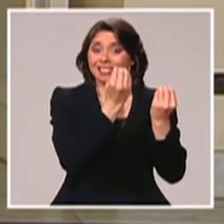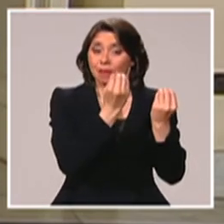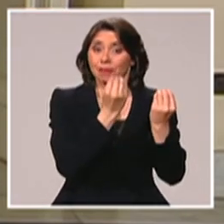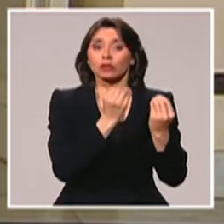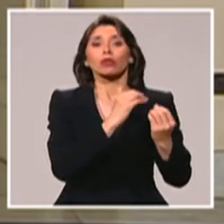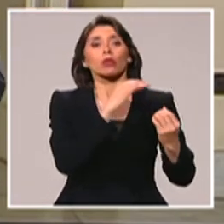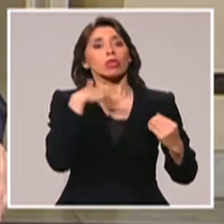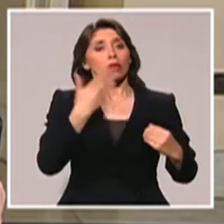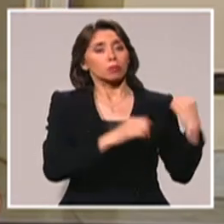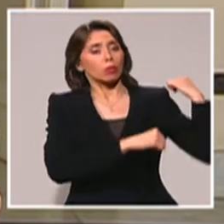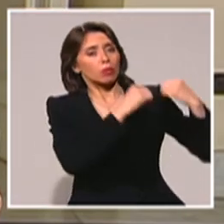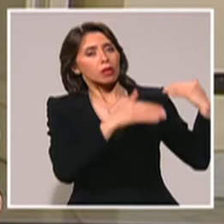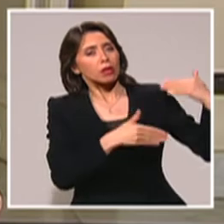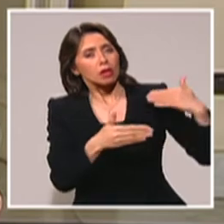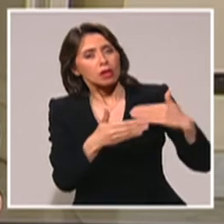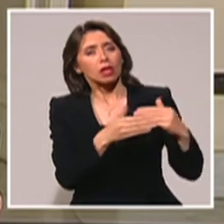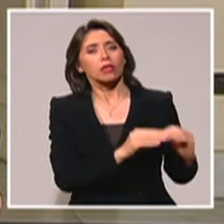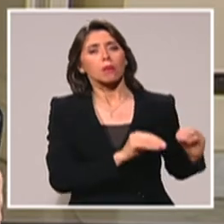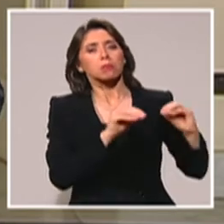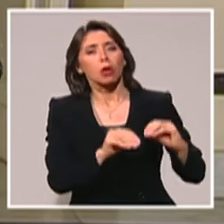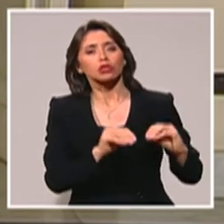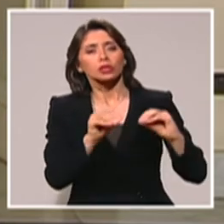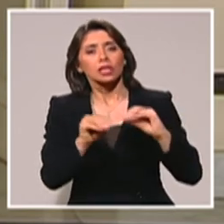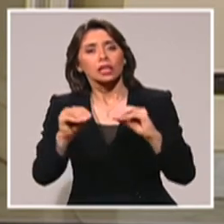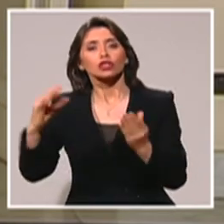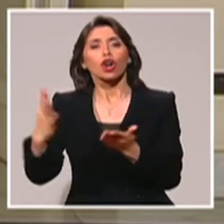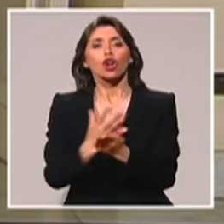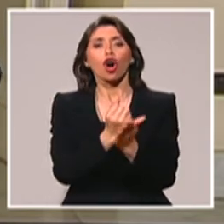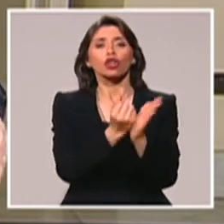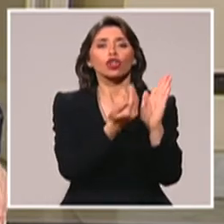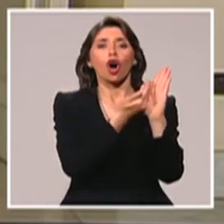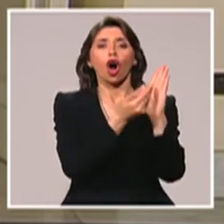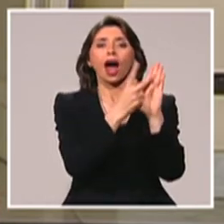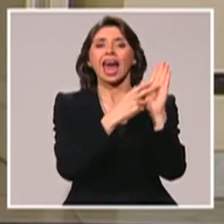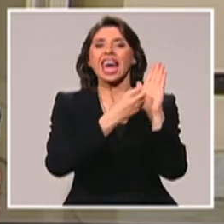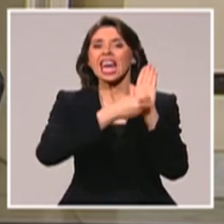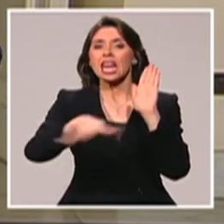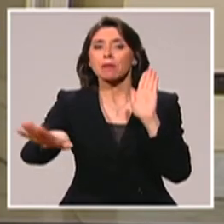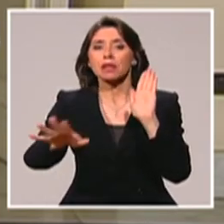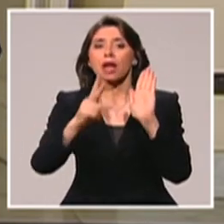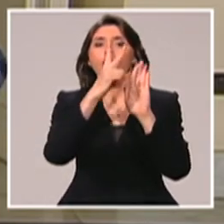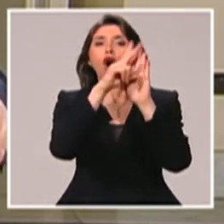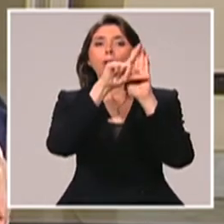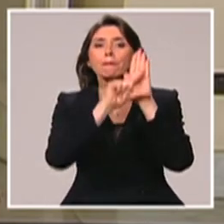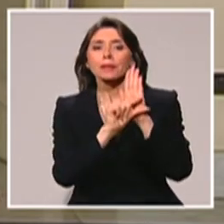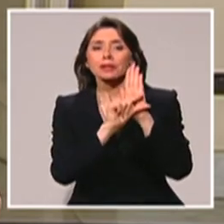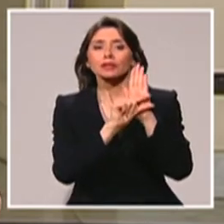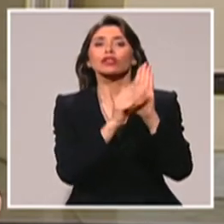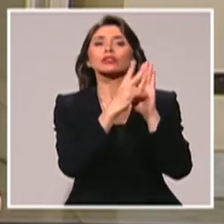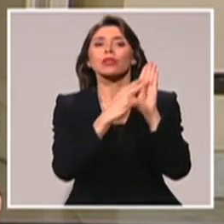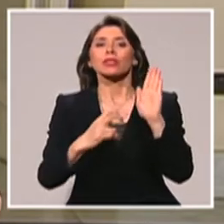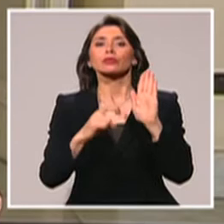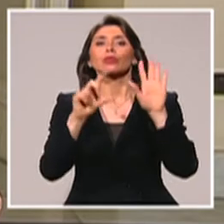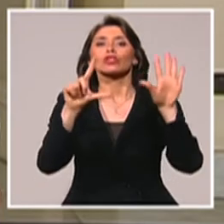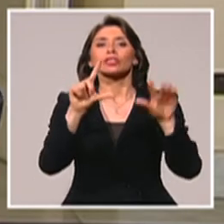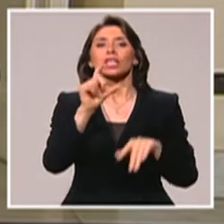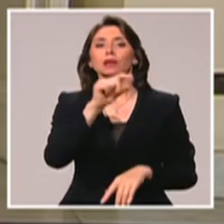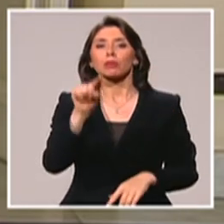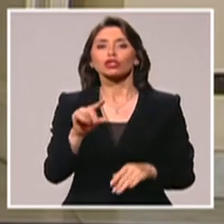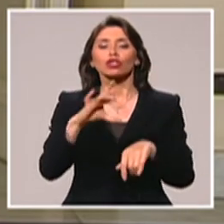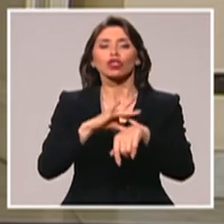de décadas de postergaciones logramos eliminar o reducir el descuento del 7% de salud